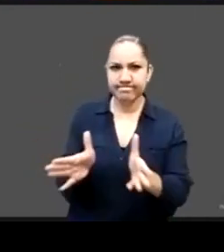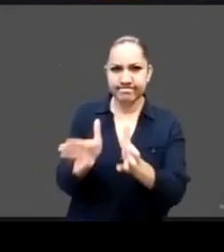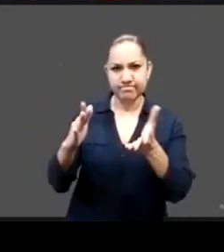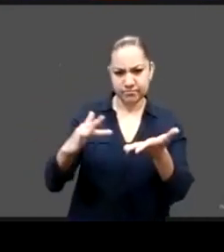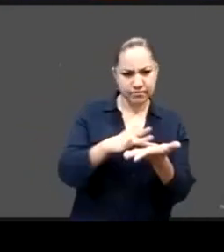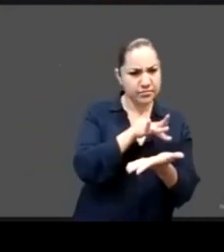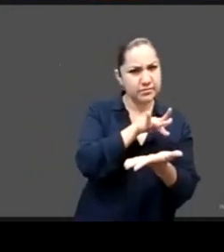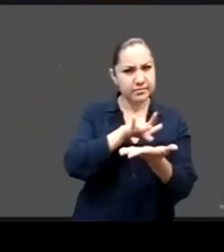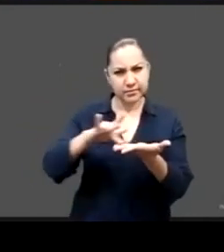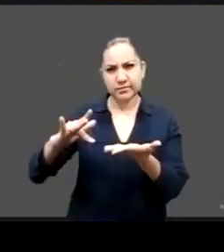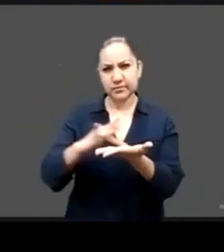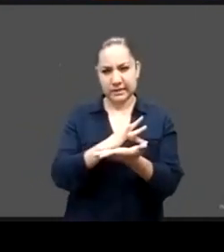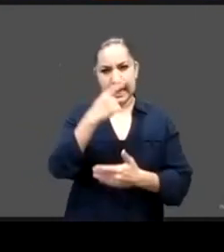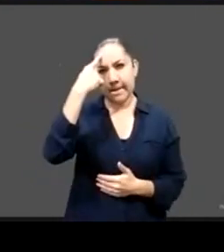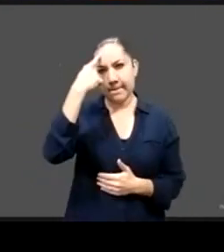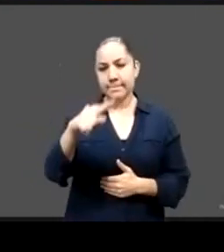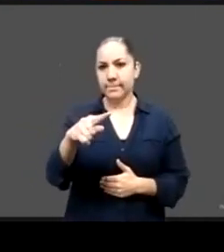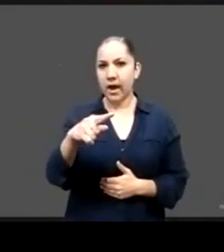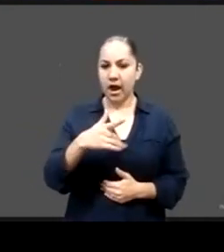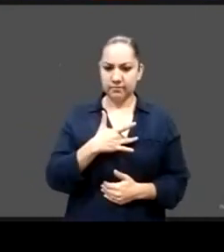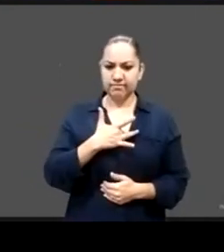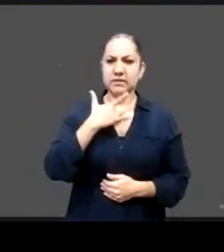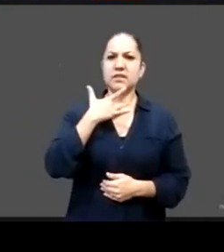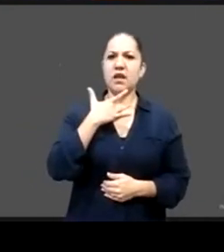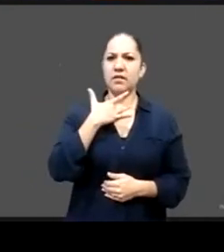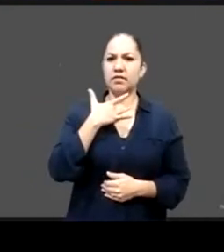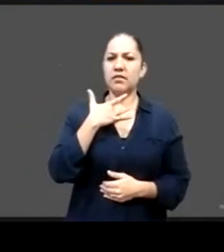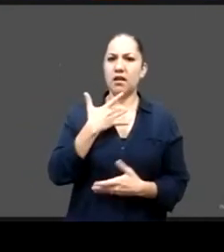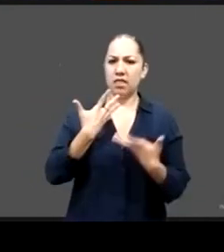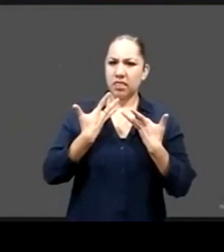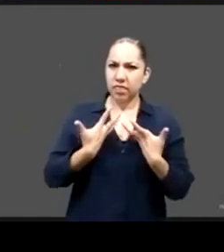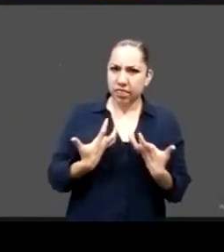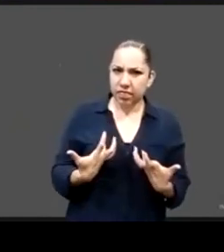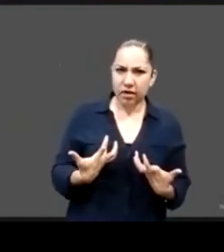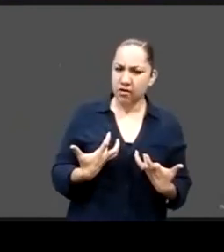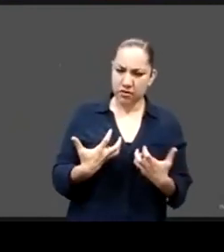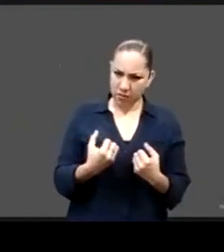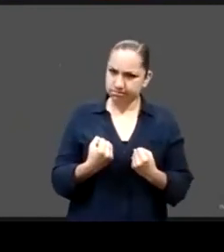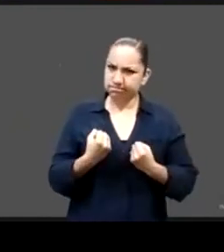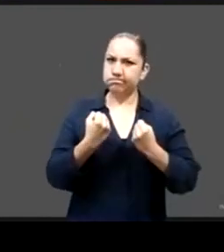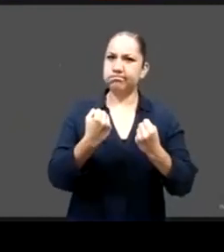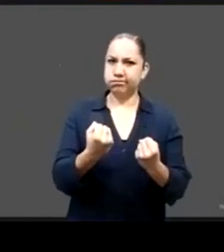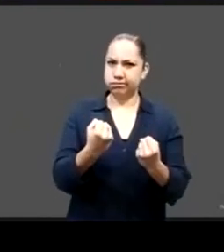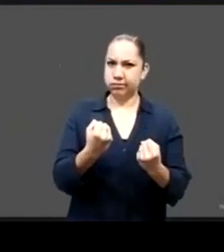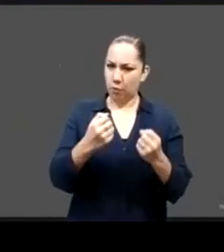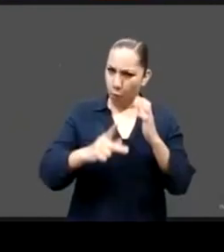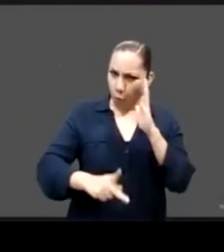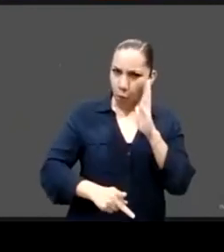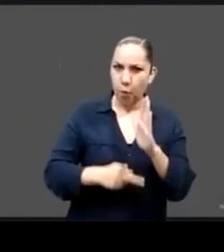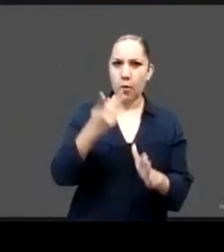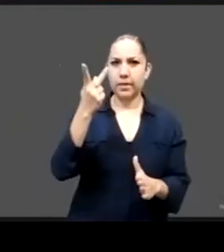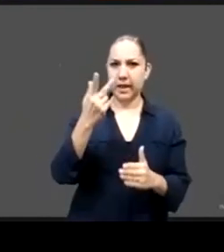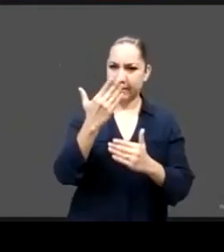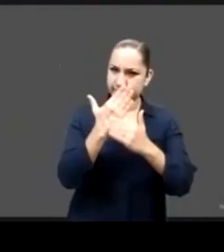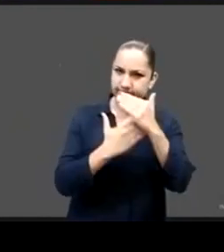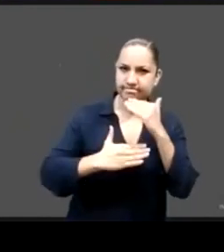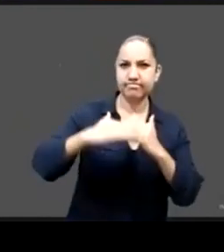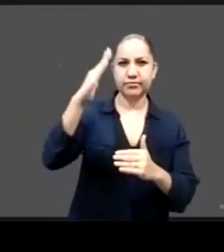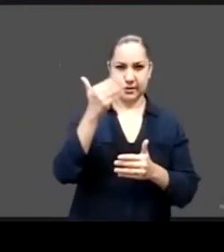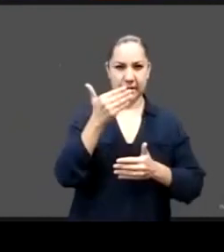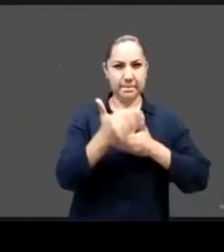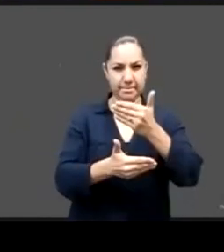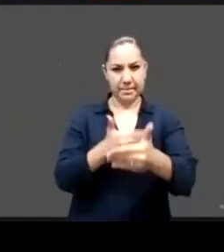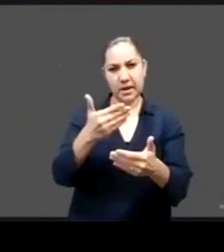torno a la resiliencia, a la solidaridad, a la construcción de entornos